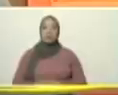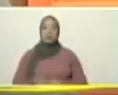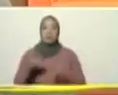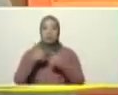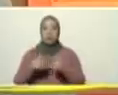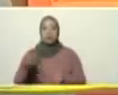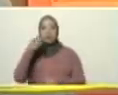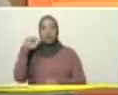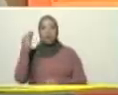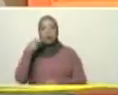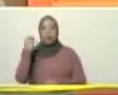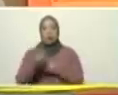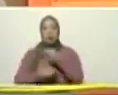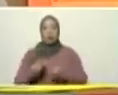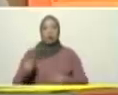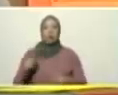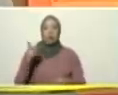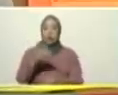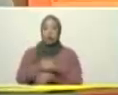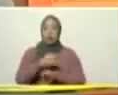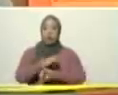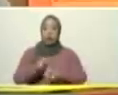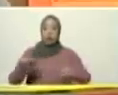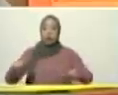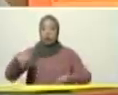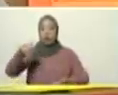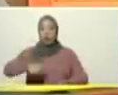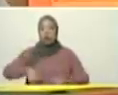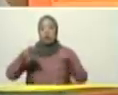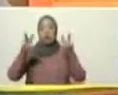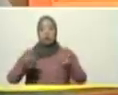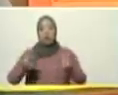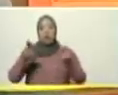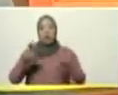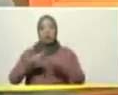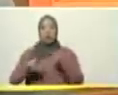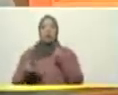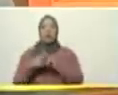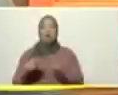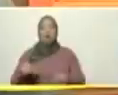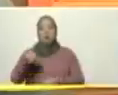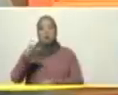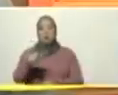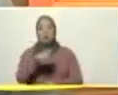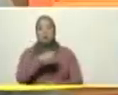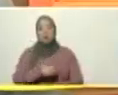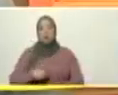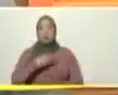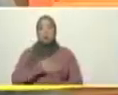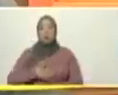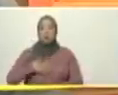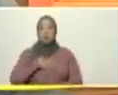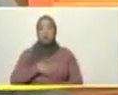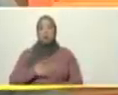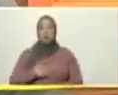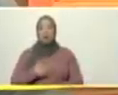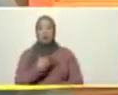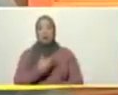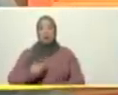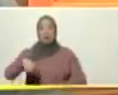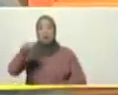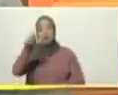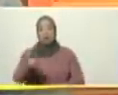experiencias para salir adelante en esta nueva fase de la comunicación con las redes sociales como